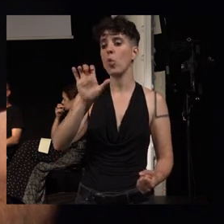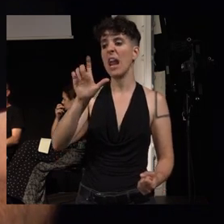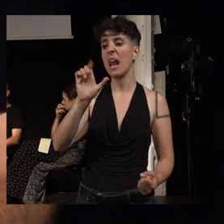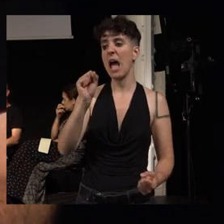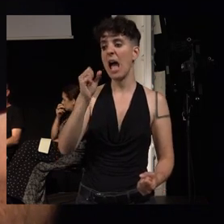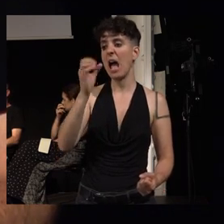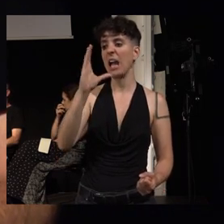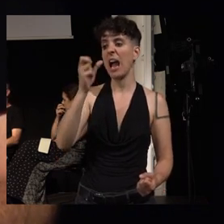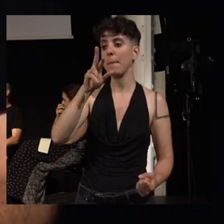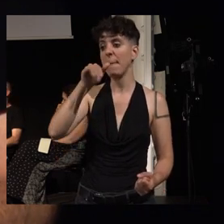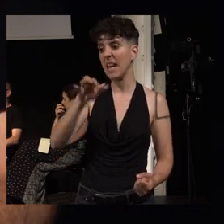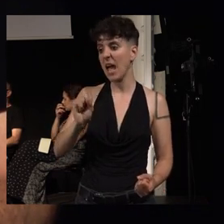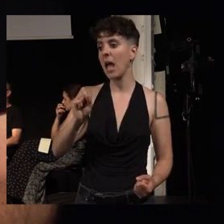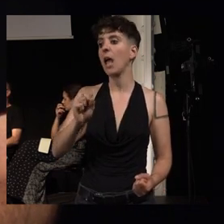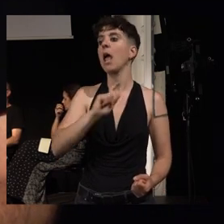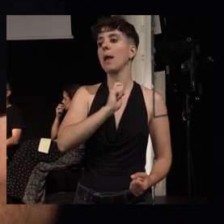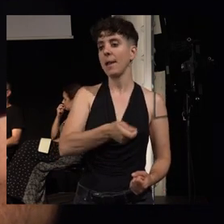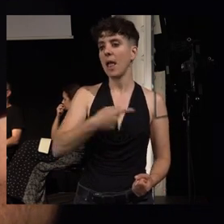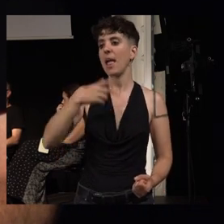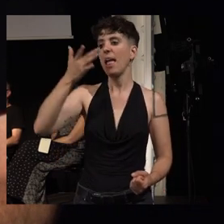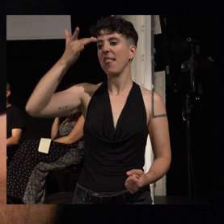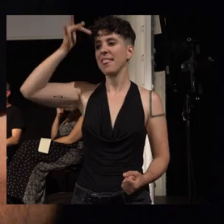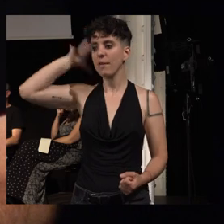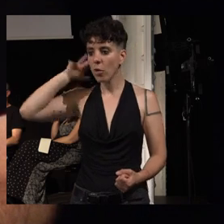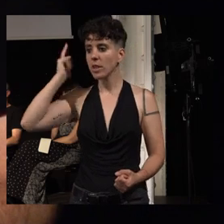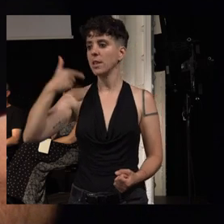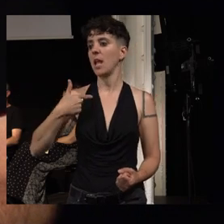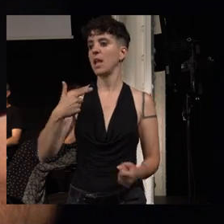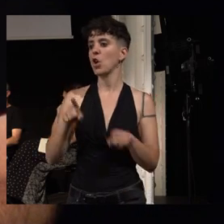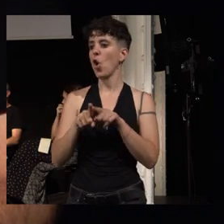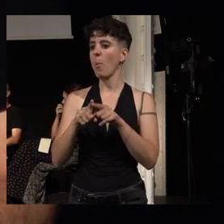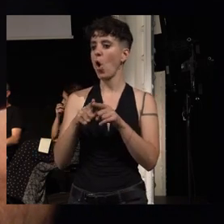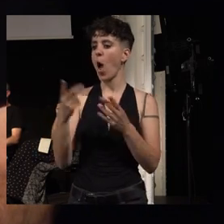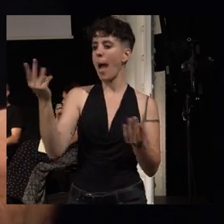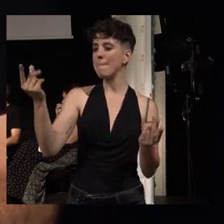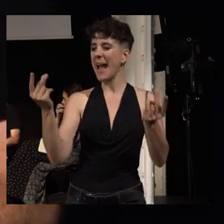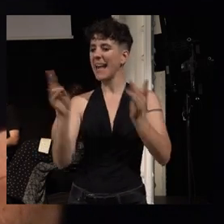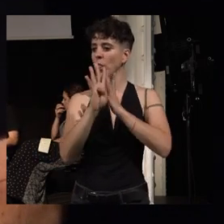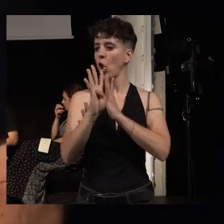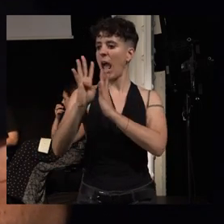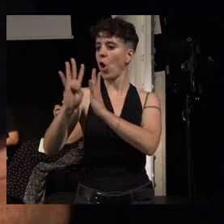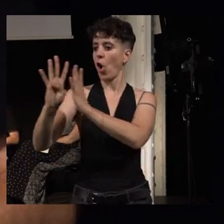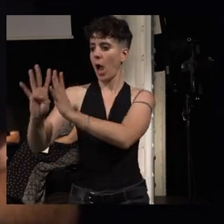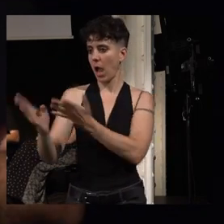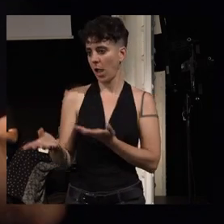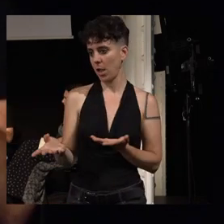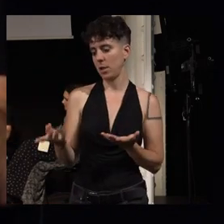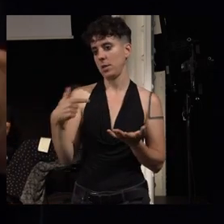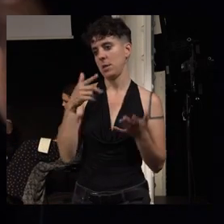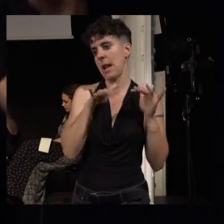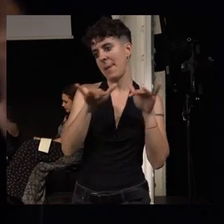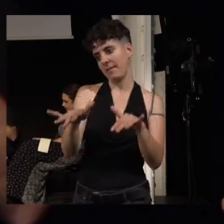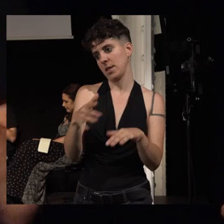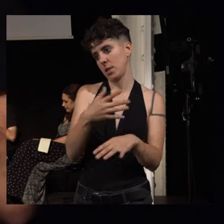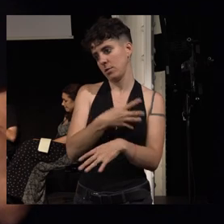Cristina Cifuentes, el representante del PSOE y todos estos bailando la conga bailando la conga en la